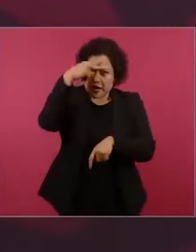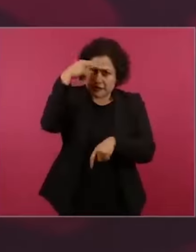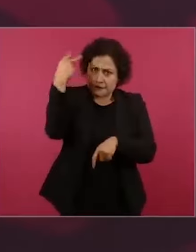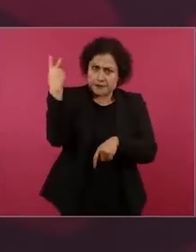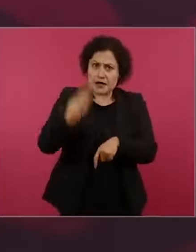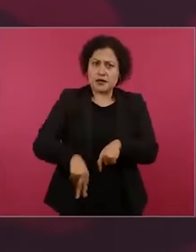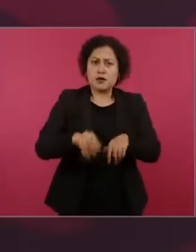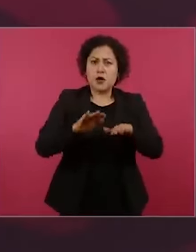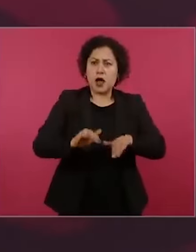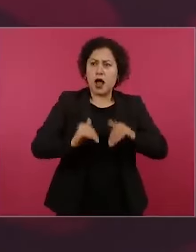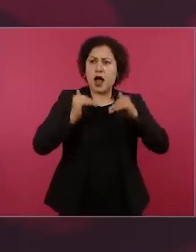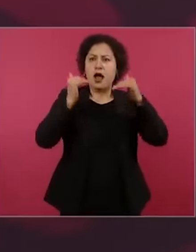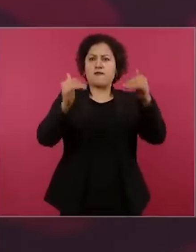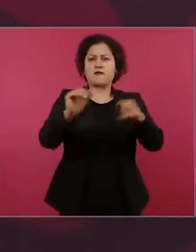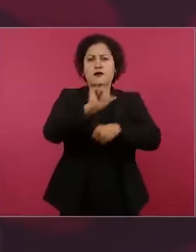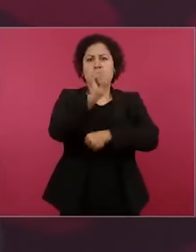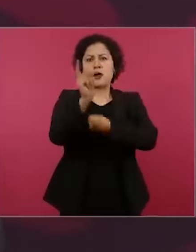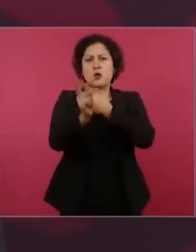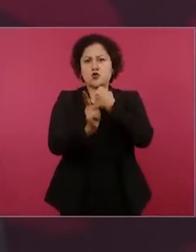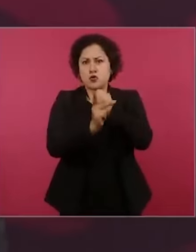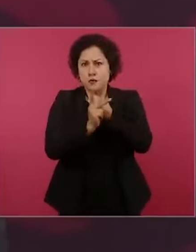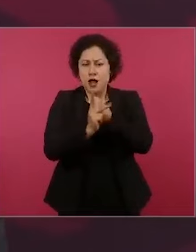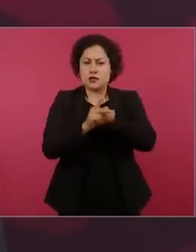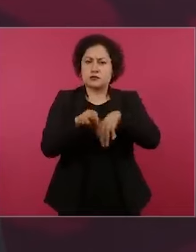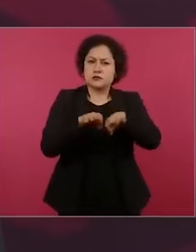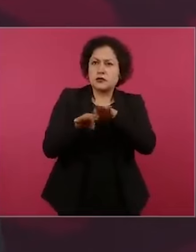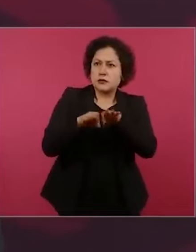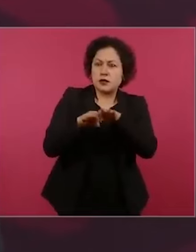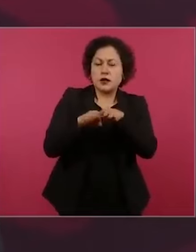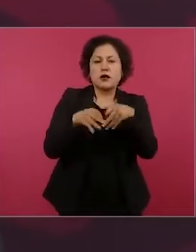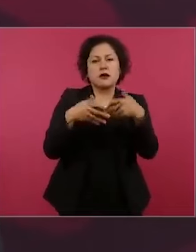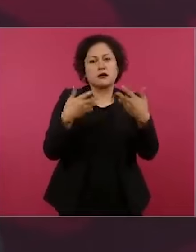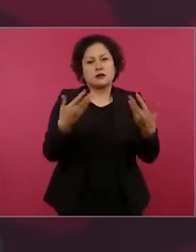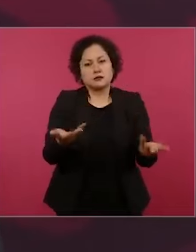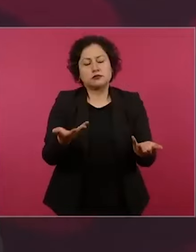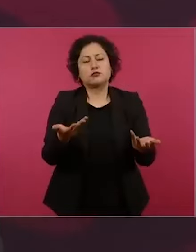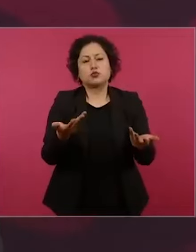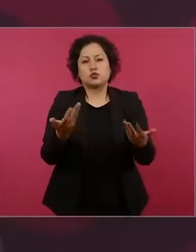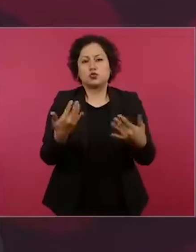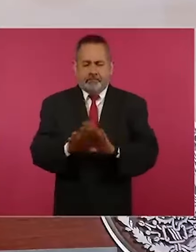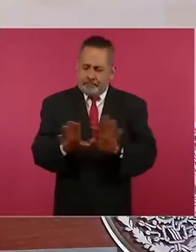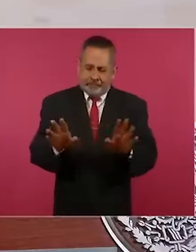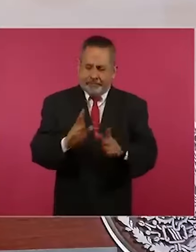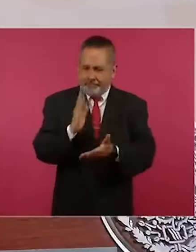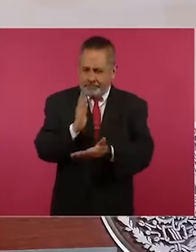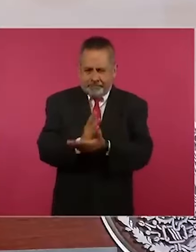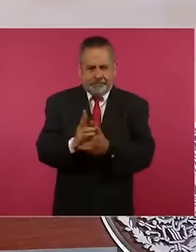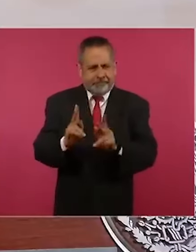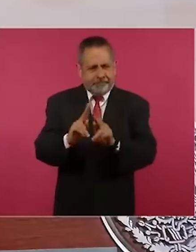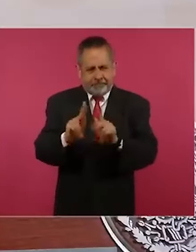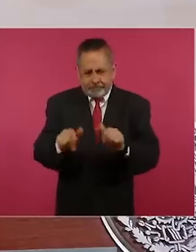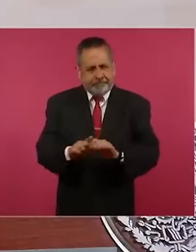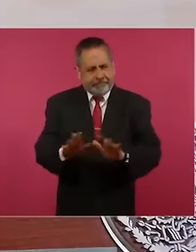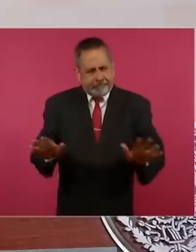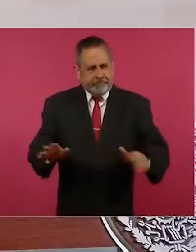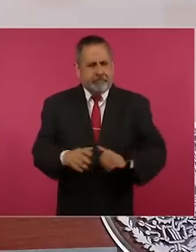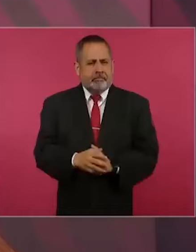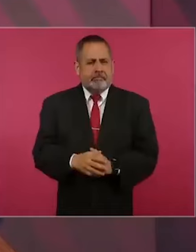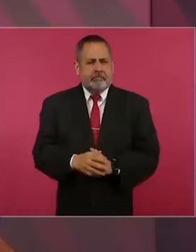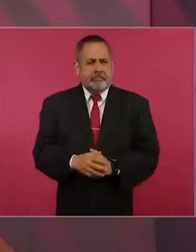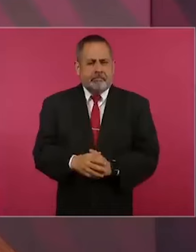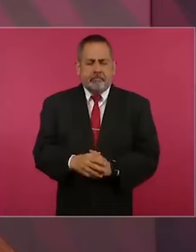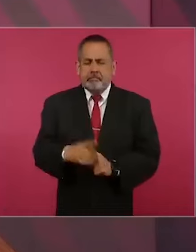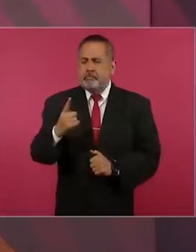Central, cuando todavía se desconocía si el balance de Banxico arrojaría un resultado positivo. Al día siguiente, AMLO recibió